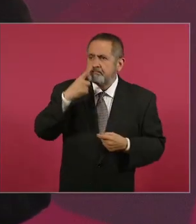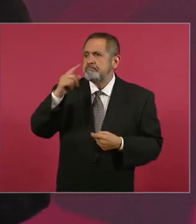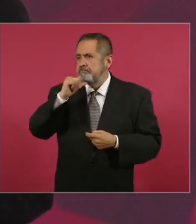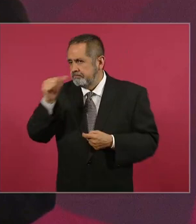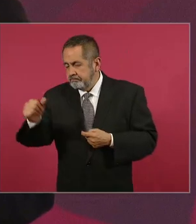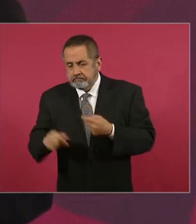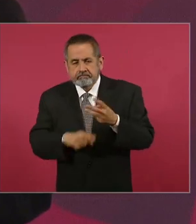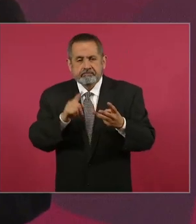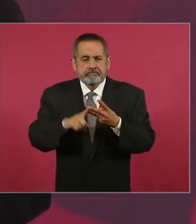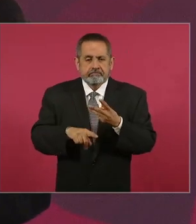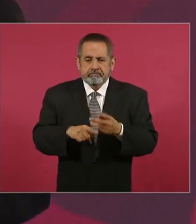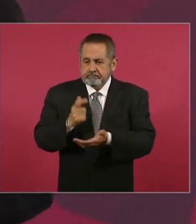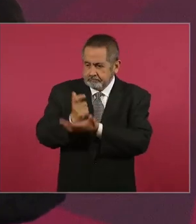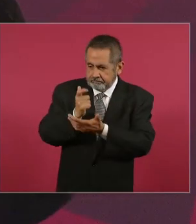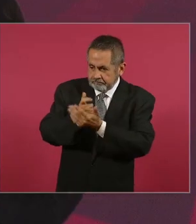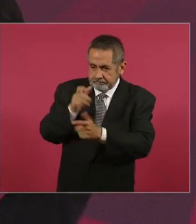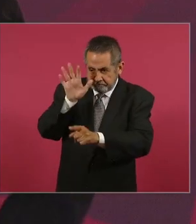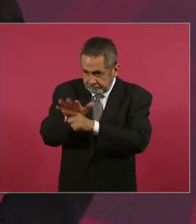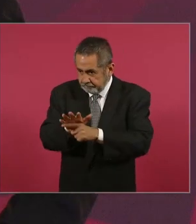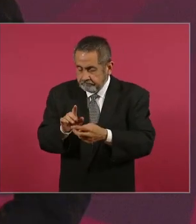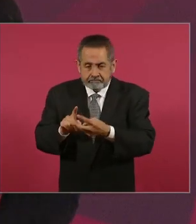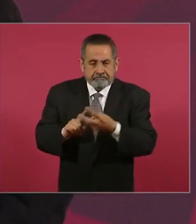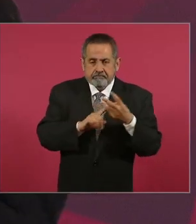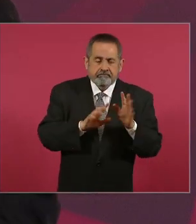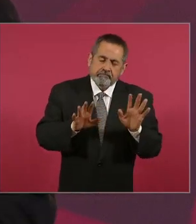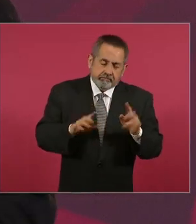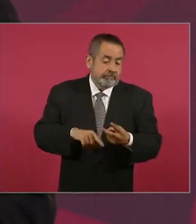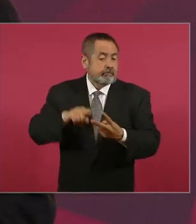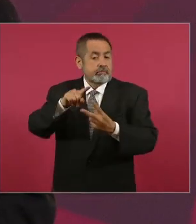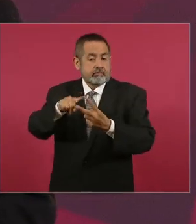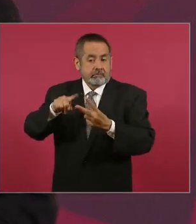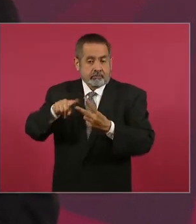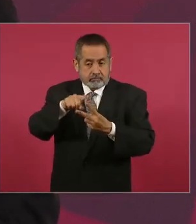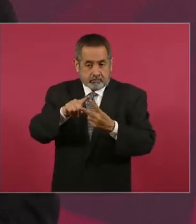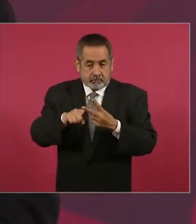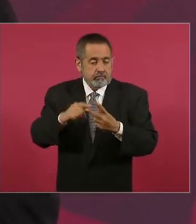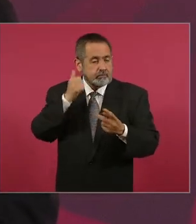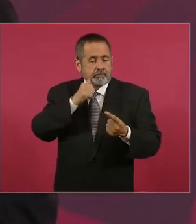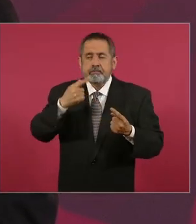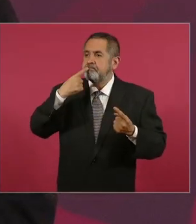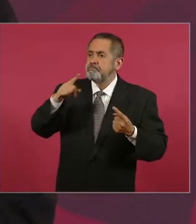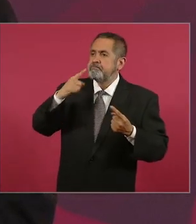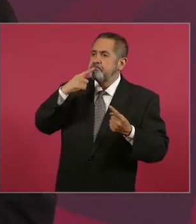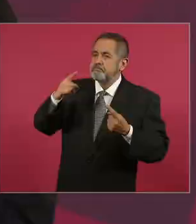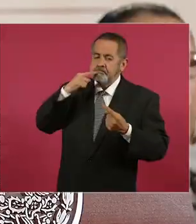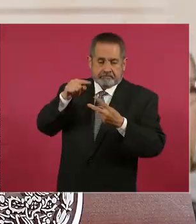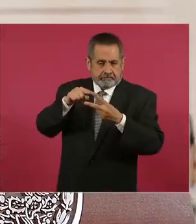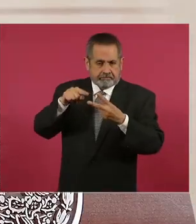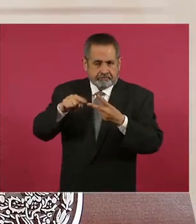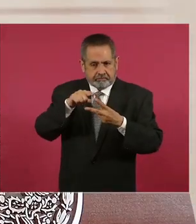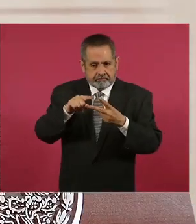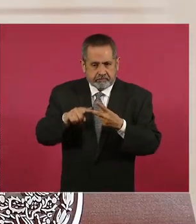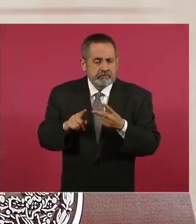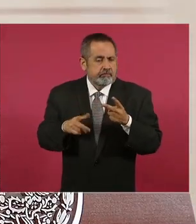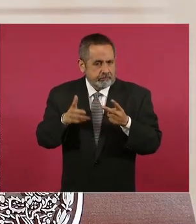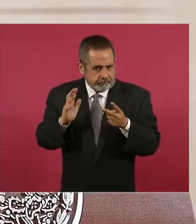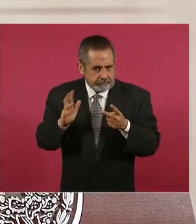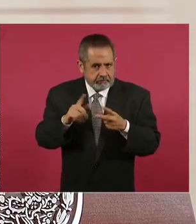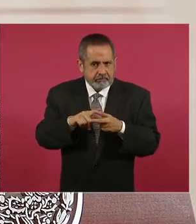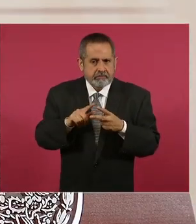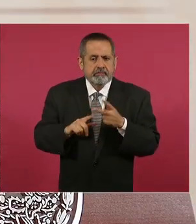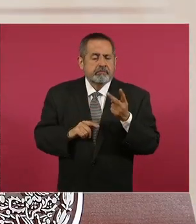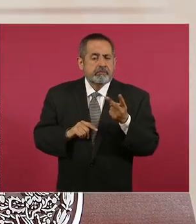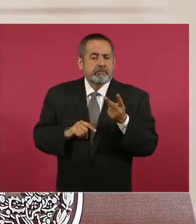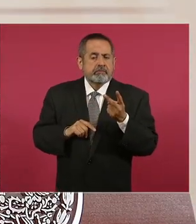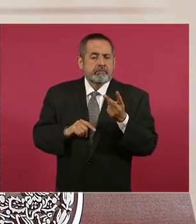denuncian, la extorsión, pero sí hay dos delitos que por lo general se denuncian